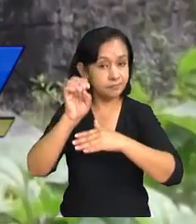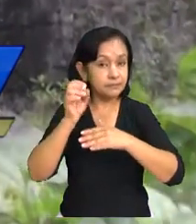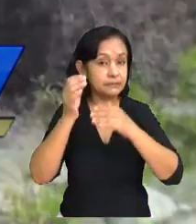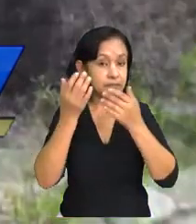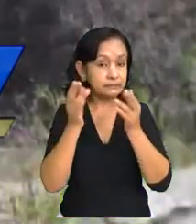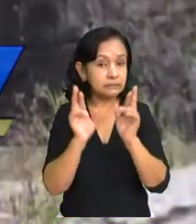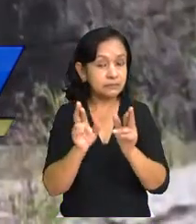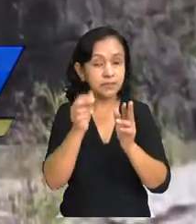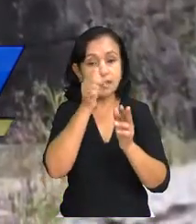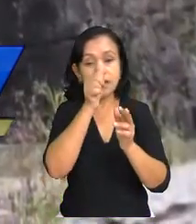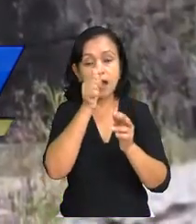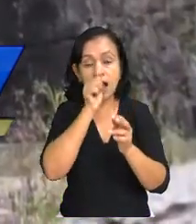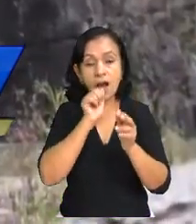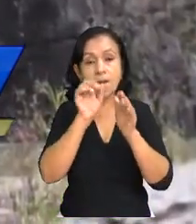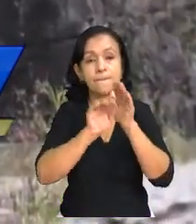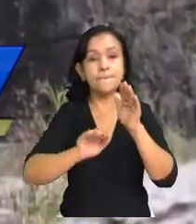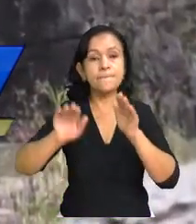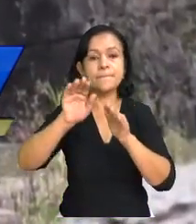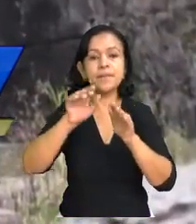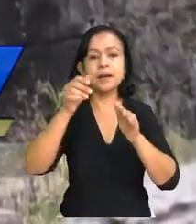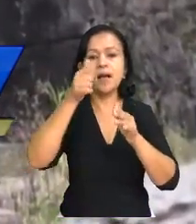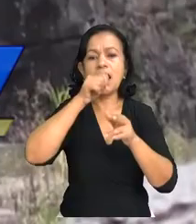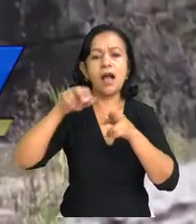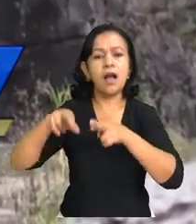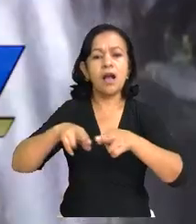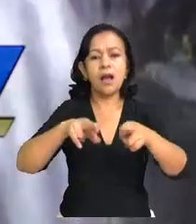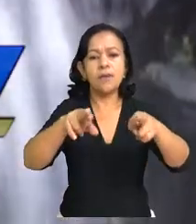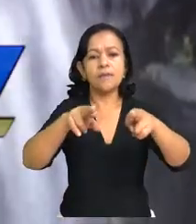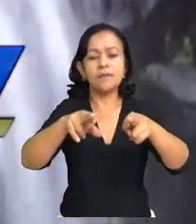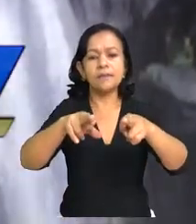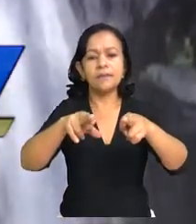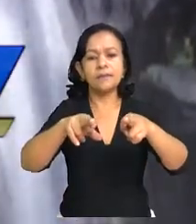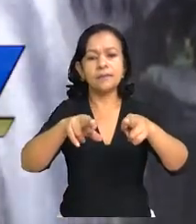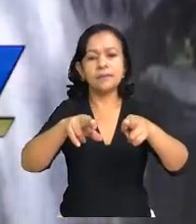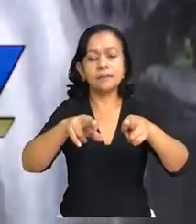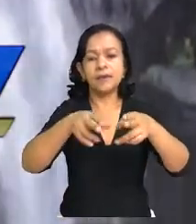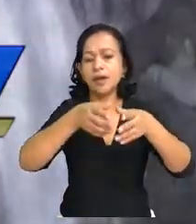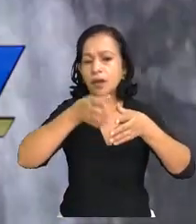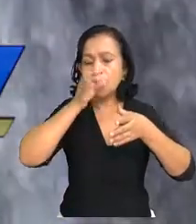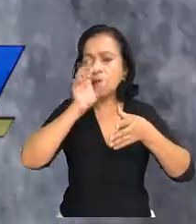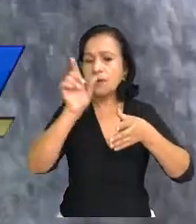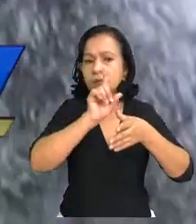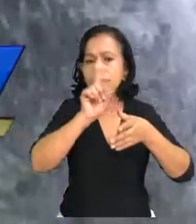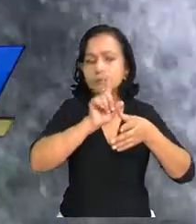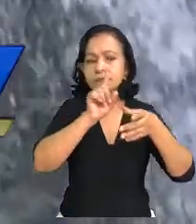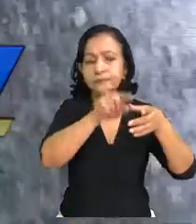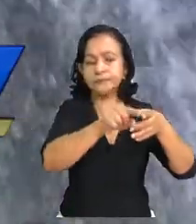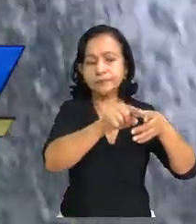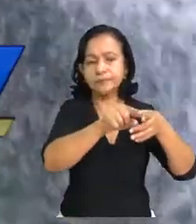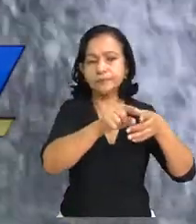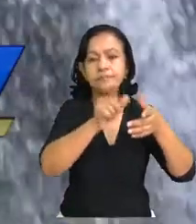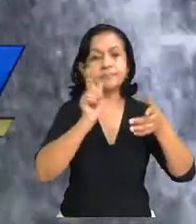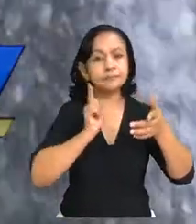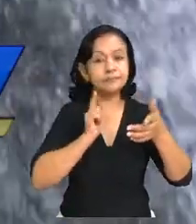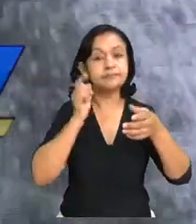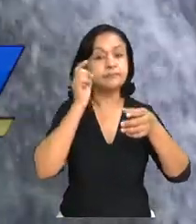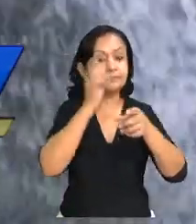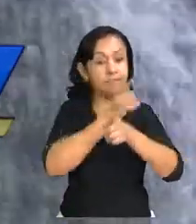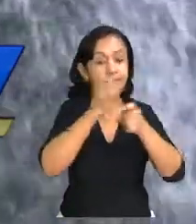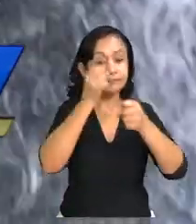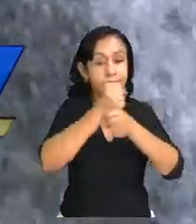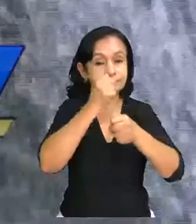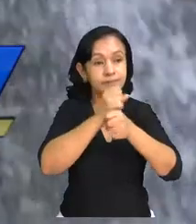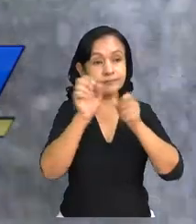Que haya más agua, porque en el campo está el agua, pero el agua apta para el consumo humano, ahí todavía tenemos que trabajar, que